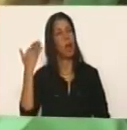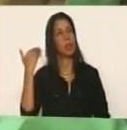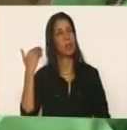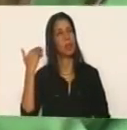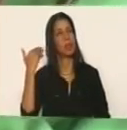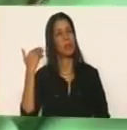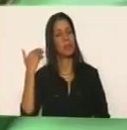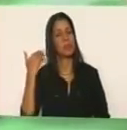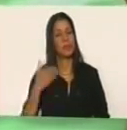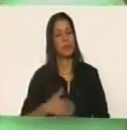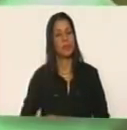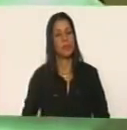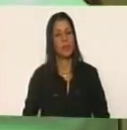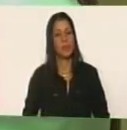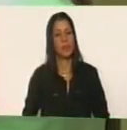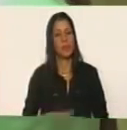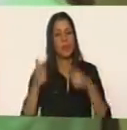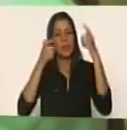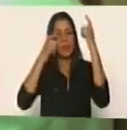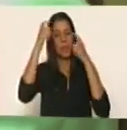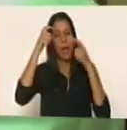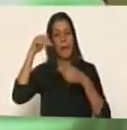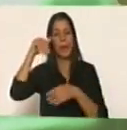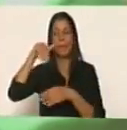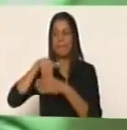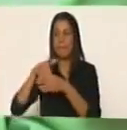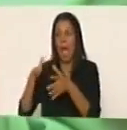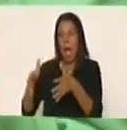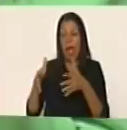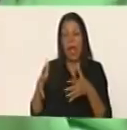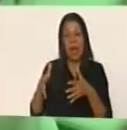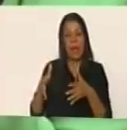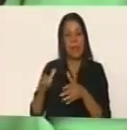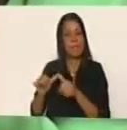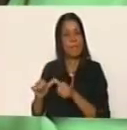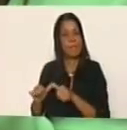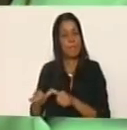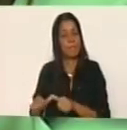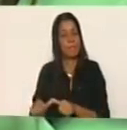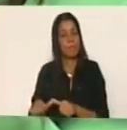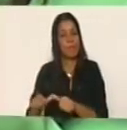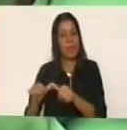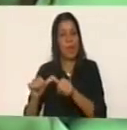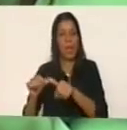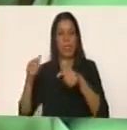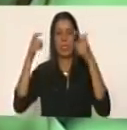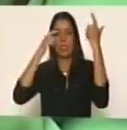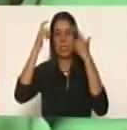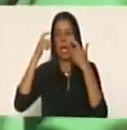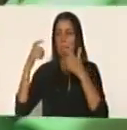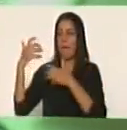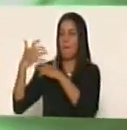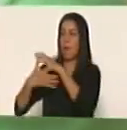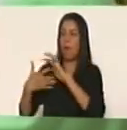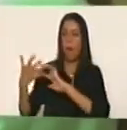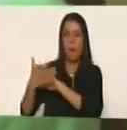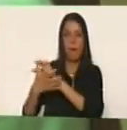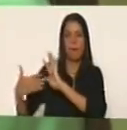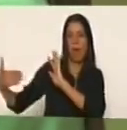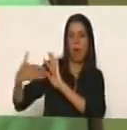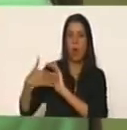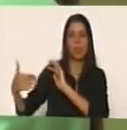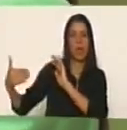Chávez ganó las elecciones, permanentemente bajo asedio. Somos un país bajo